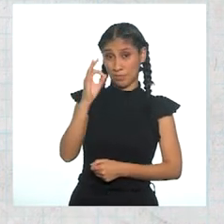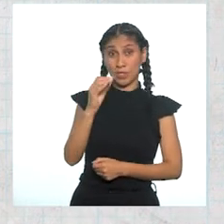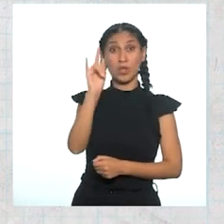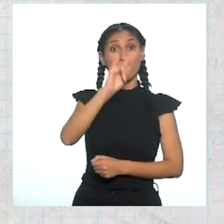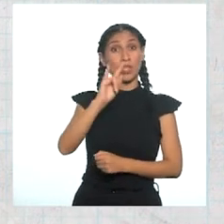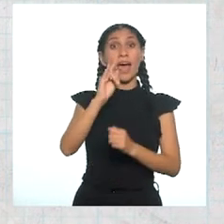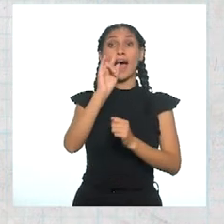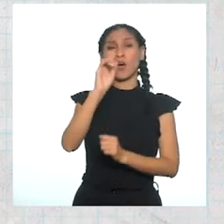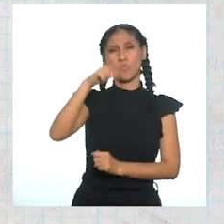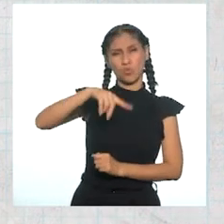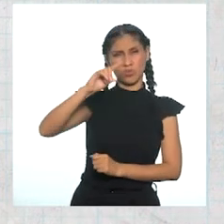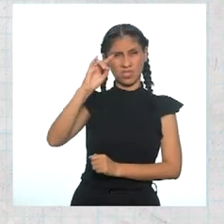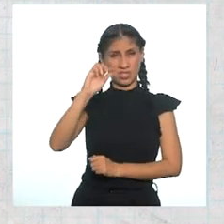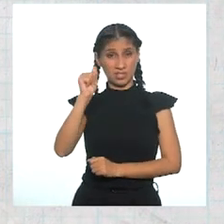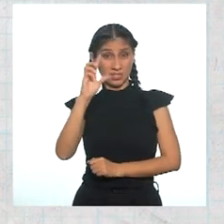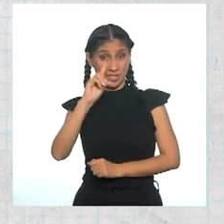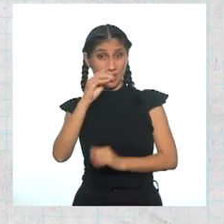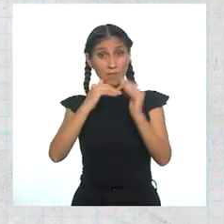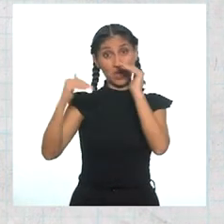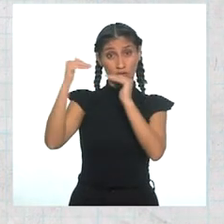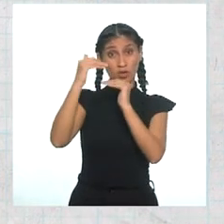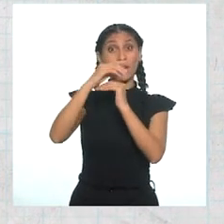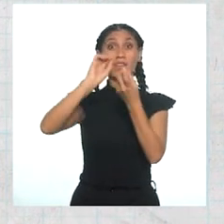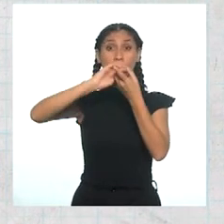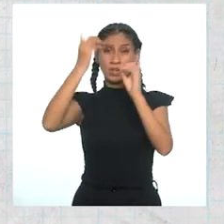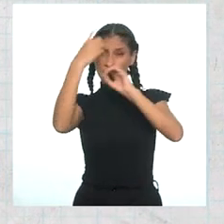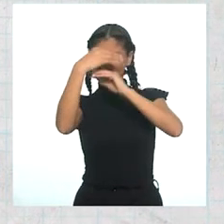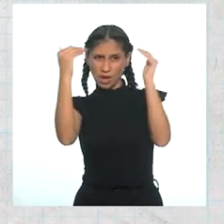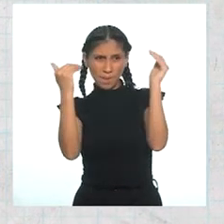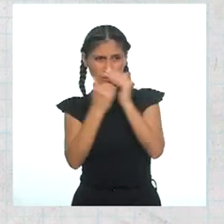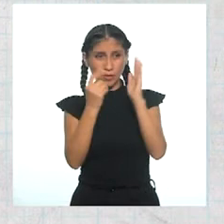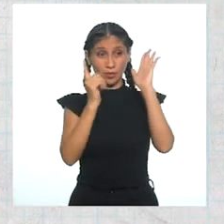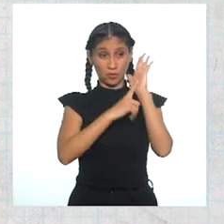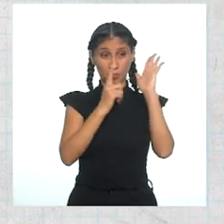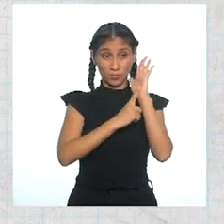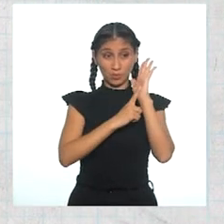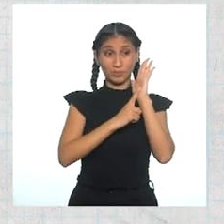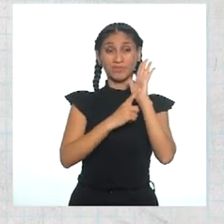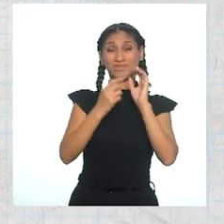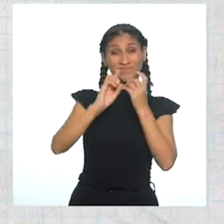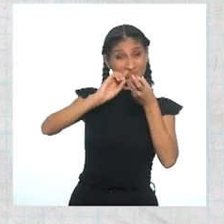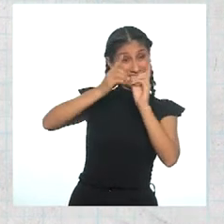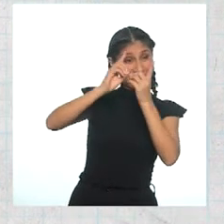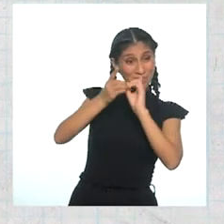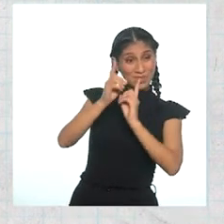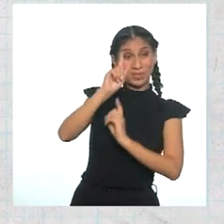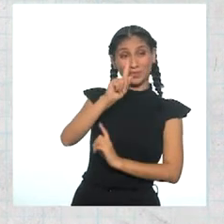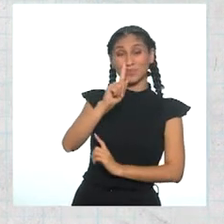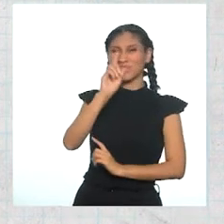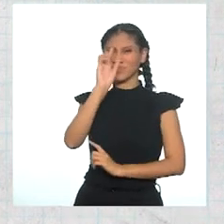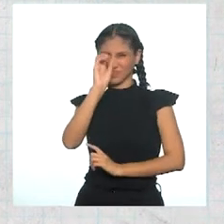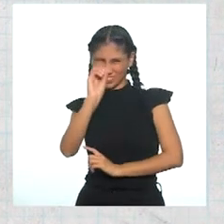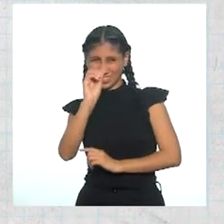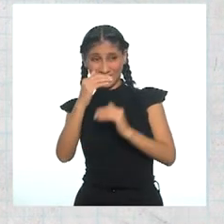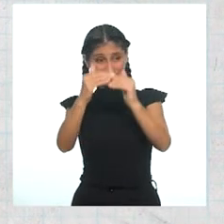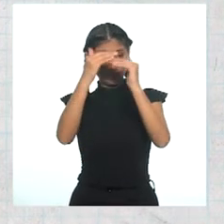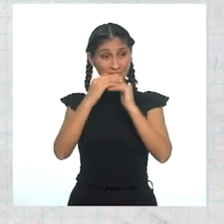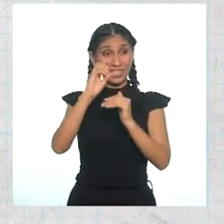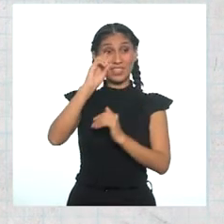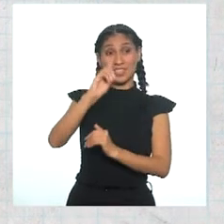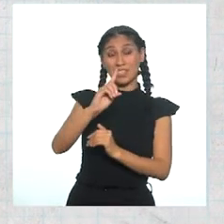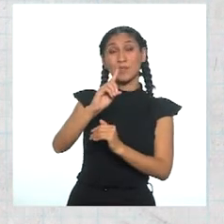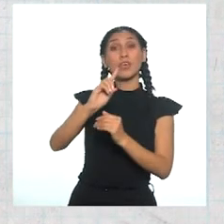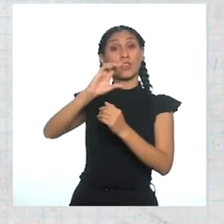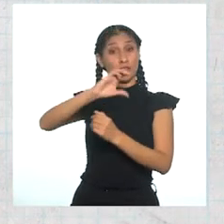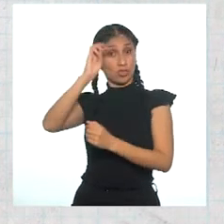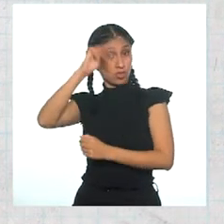este caso, tenemos que pasar de centímetros a decímetros. Ahí van 10. Y luego, decímetros a metros. Ahí van otros